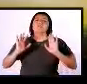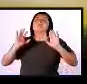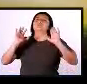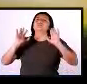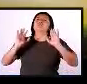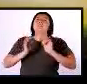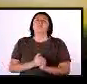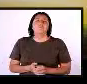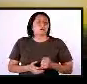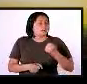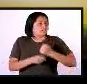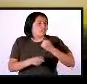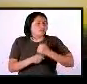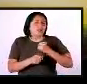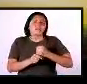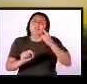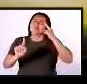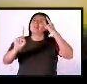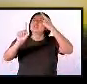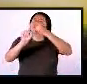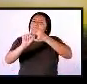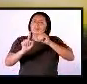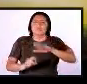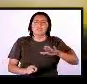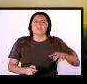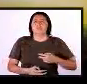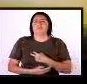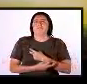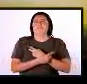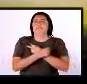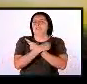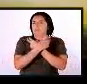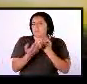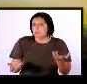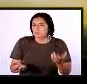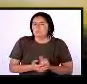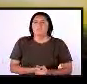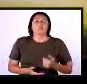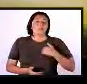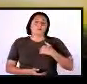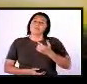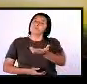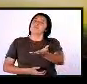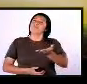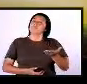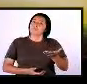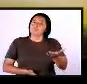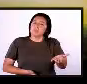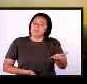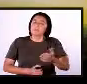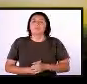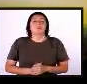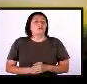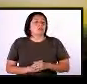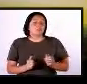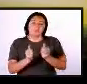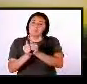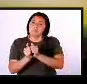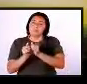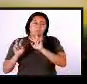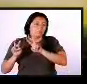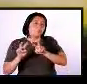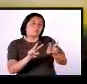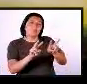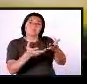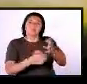maravillosa. Van a trabajar por los niños con cáncer. Amigos, yo los invito a que juntos